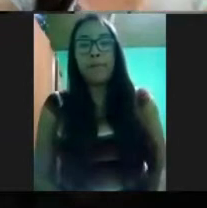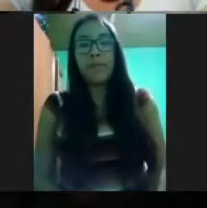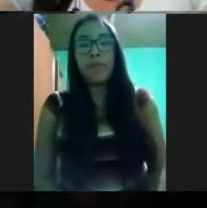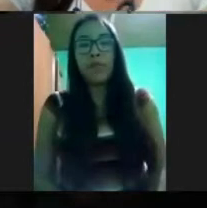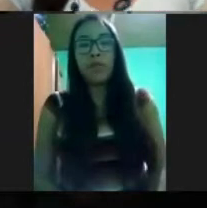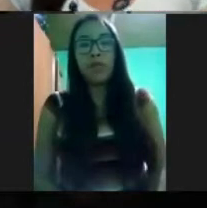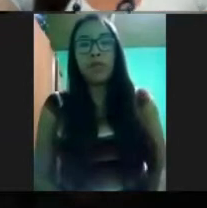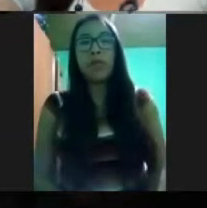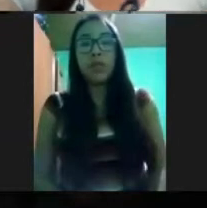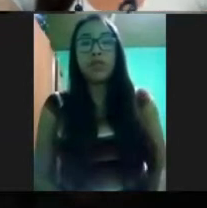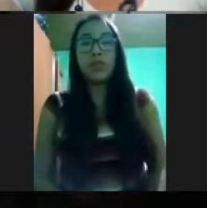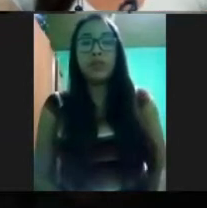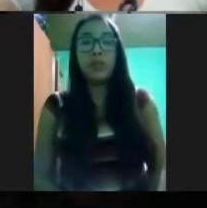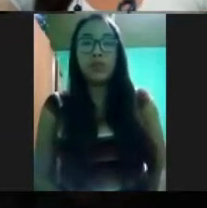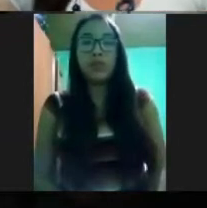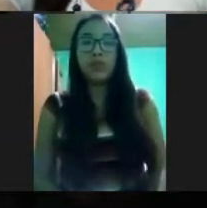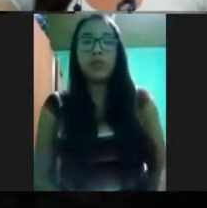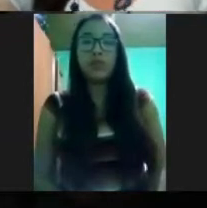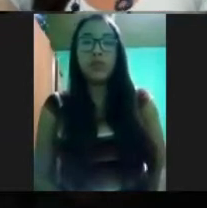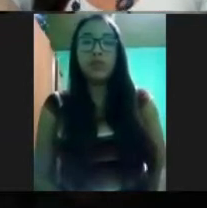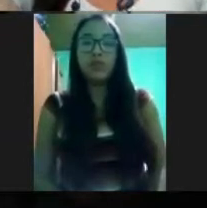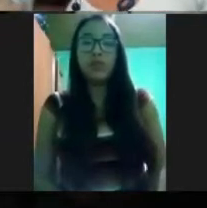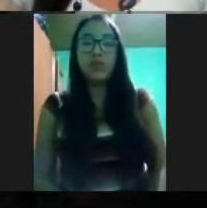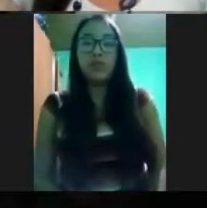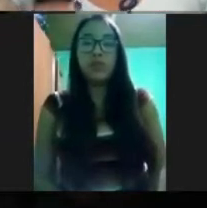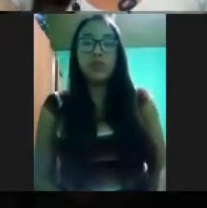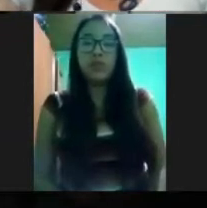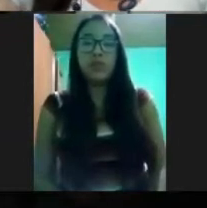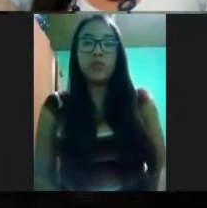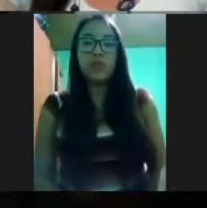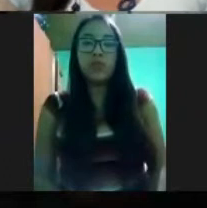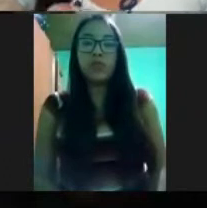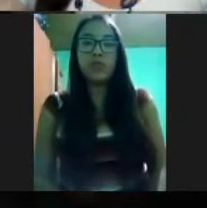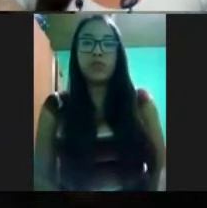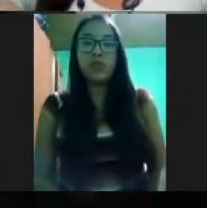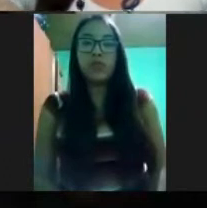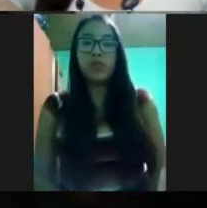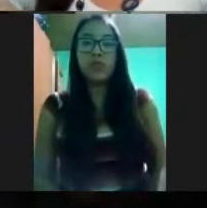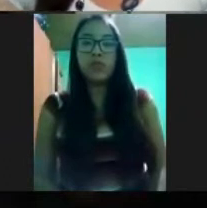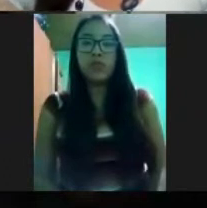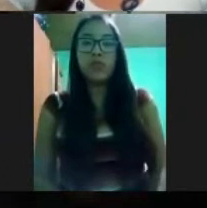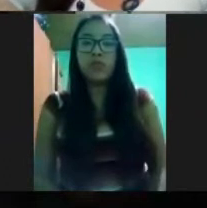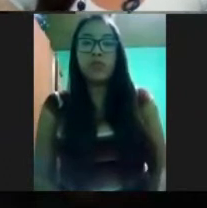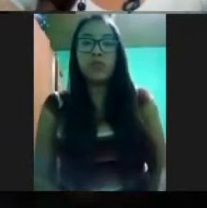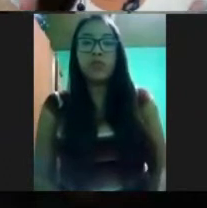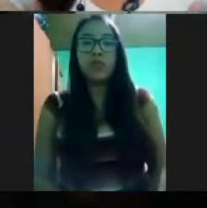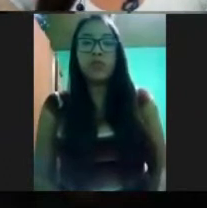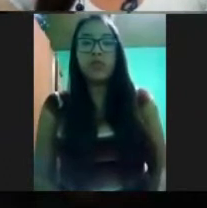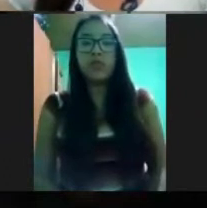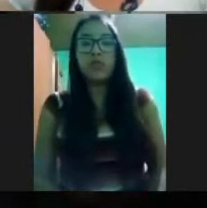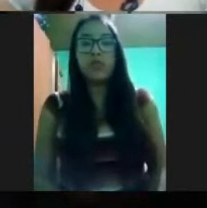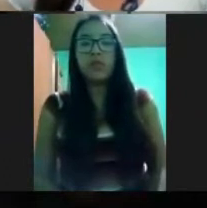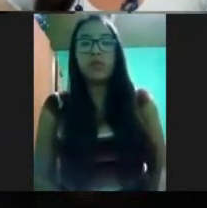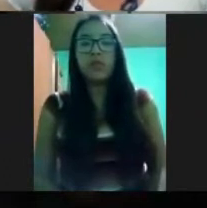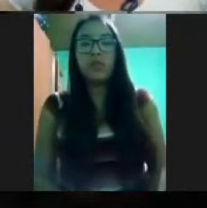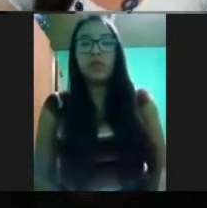en niñas desde los 12 años. Y podemos ver de que hay regiones en donde esto se ve mucho más,